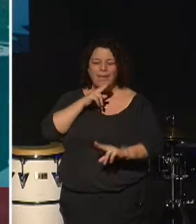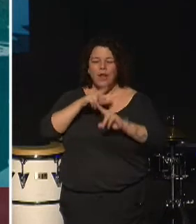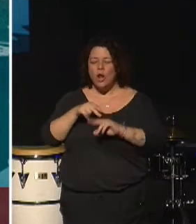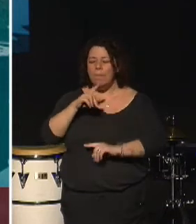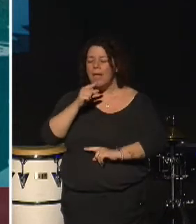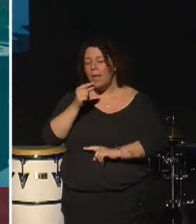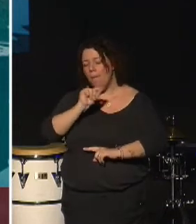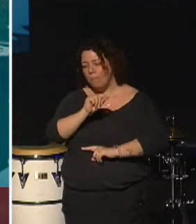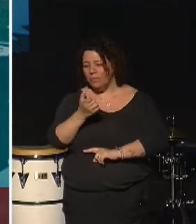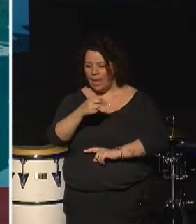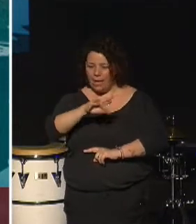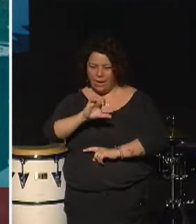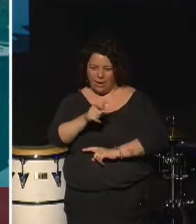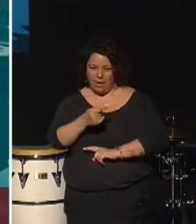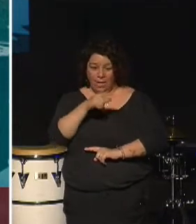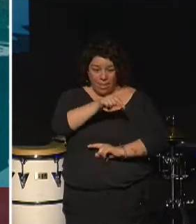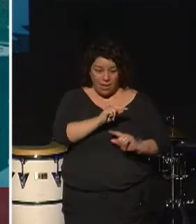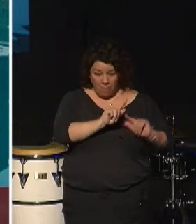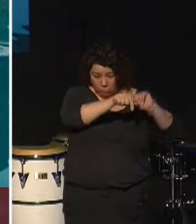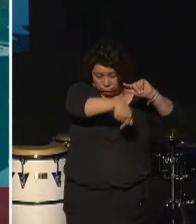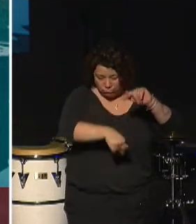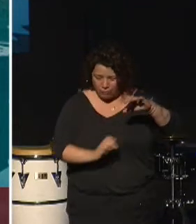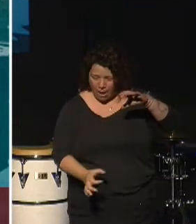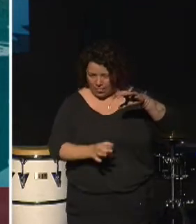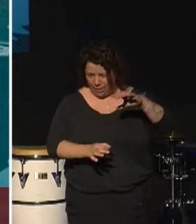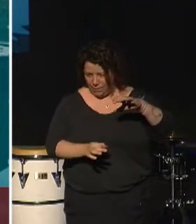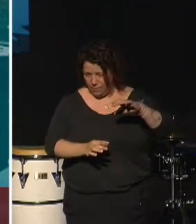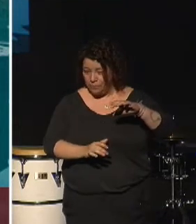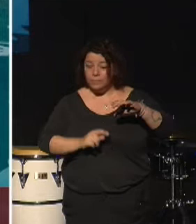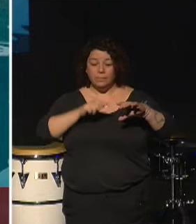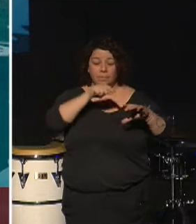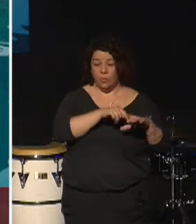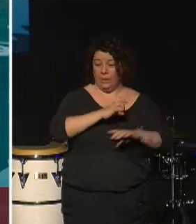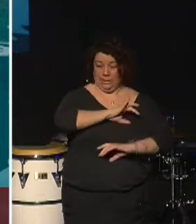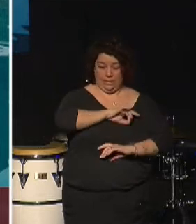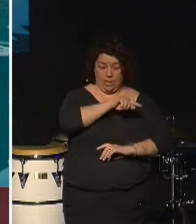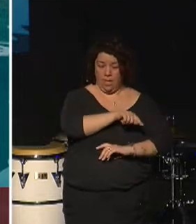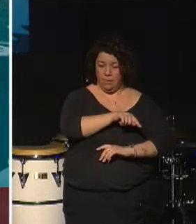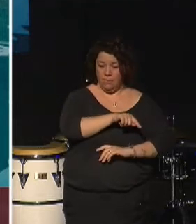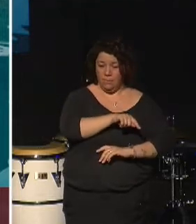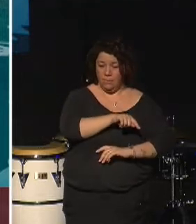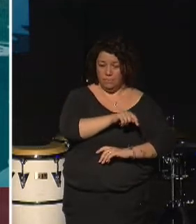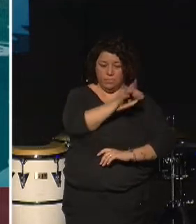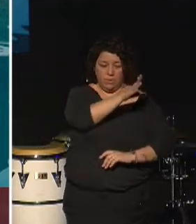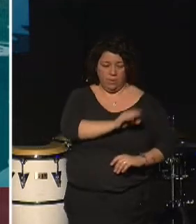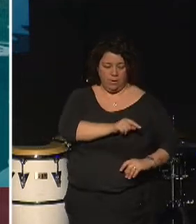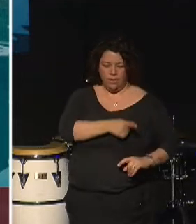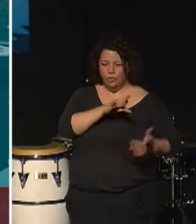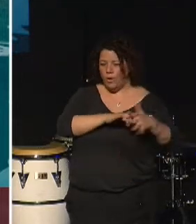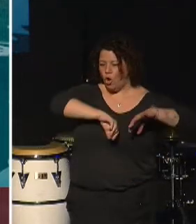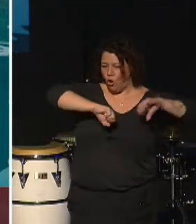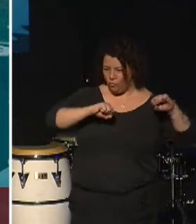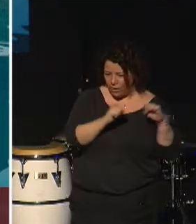que es del sitio desde donde se sale hasta la Antártida. Una vez estábamos allí, pasamos